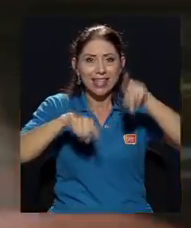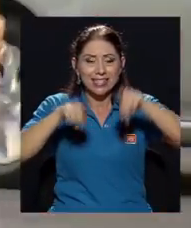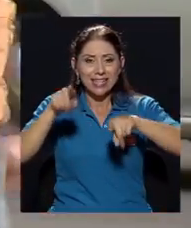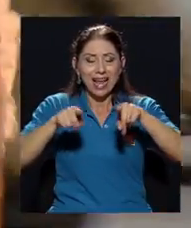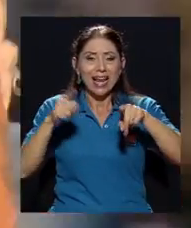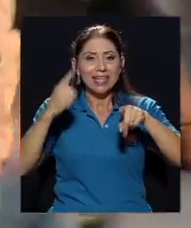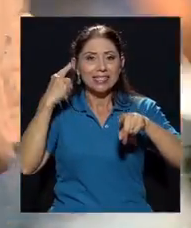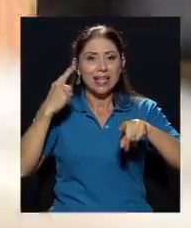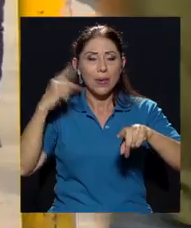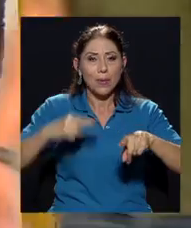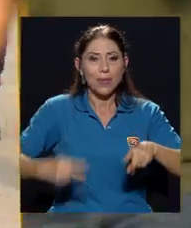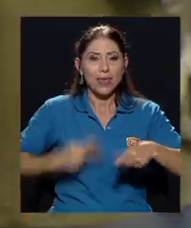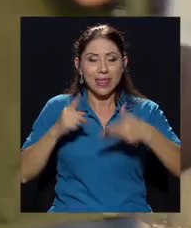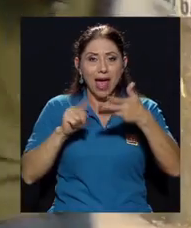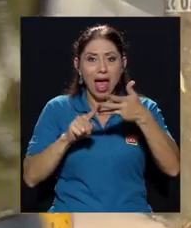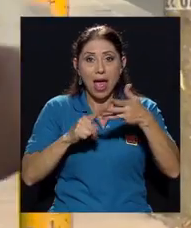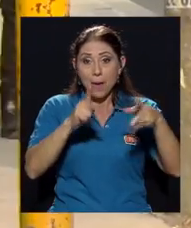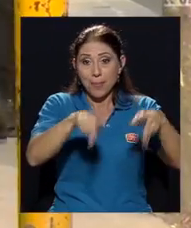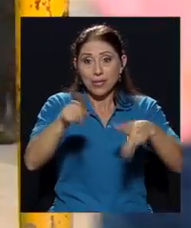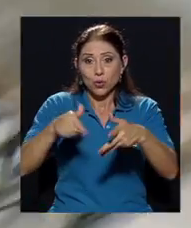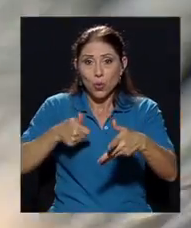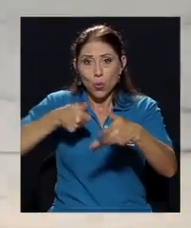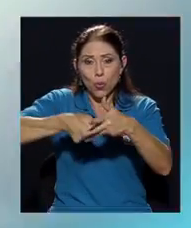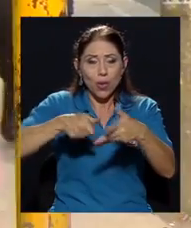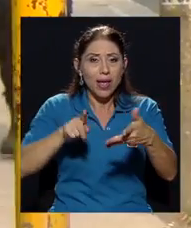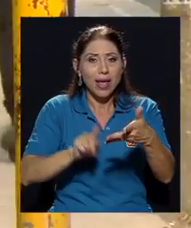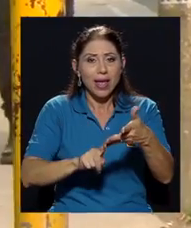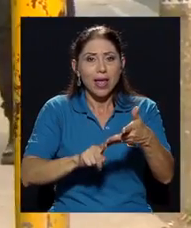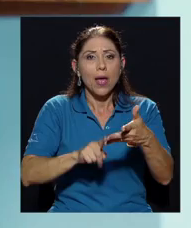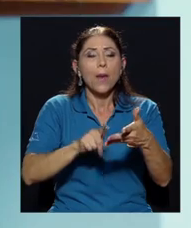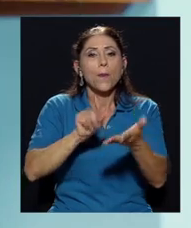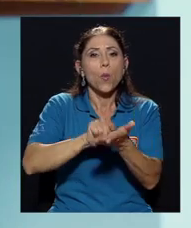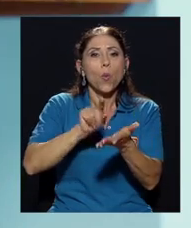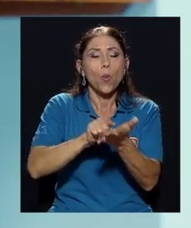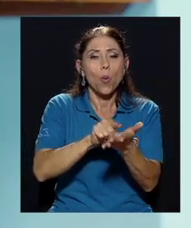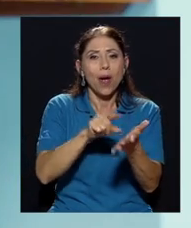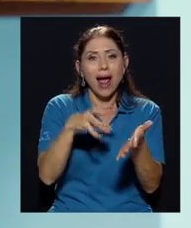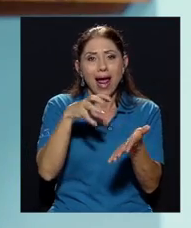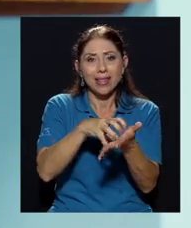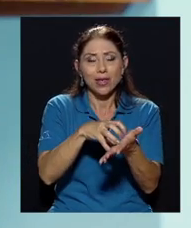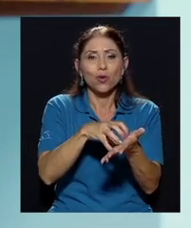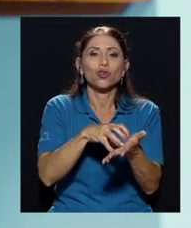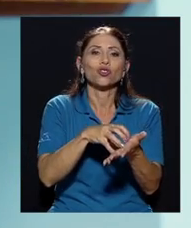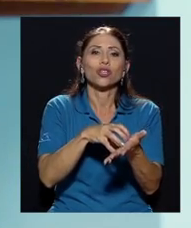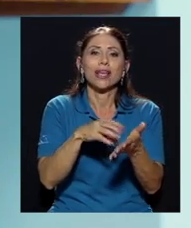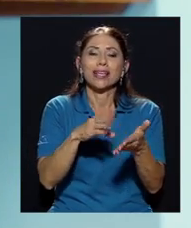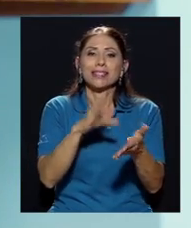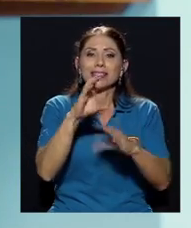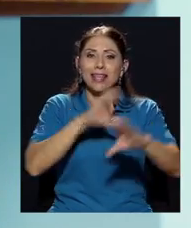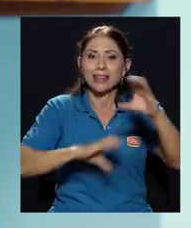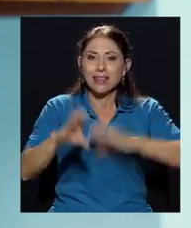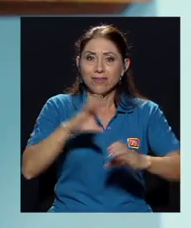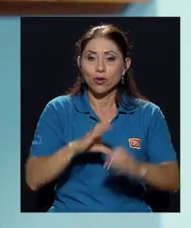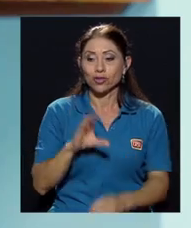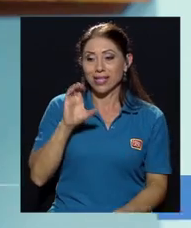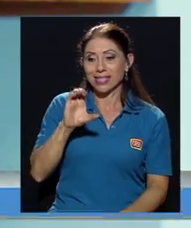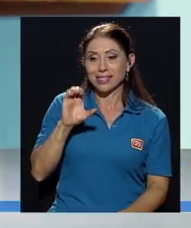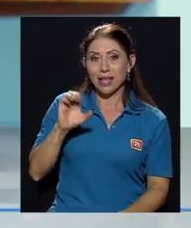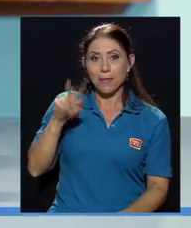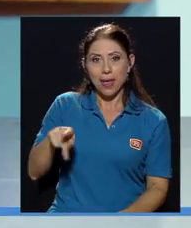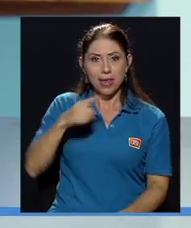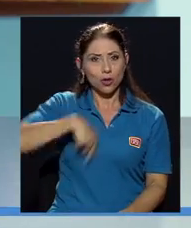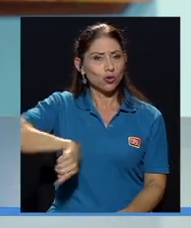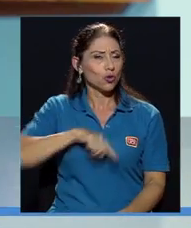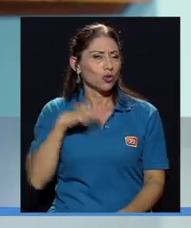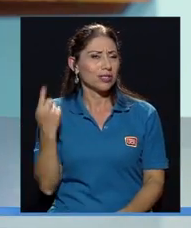padrón electoral y la publicación de artículos científicos. Nosotros en el CCP siempre hemos tratado de que uno de los productos